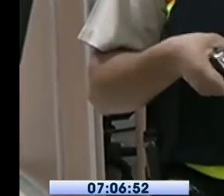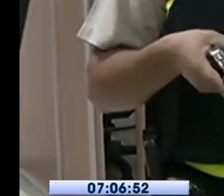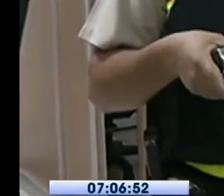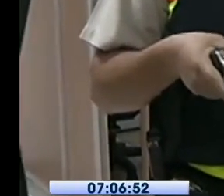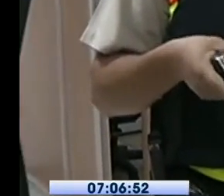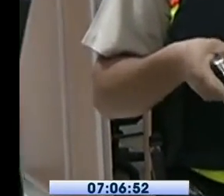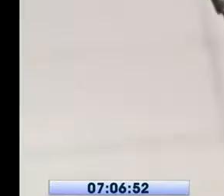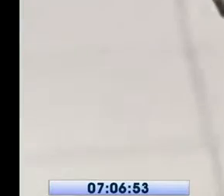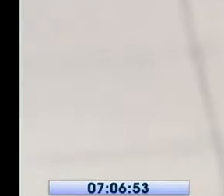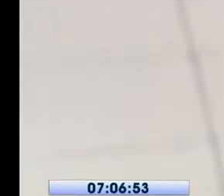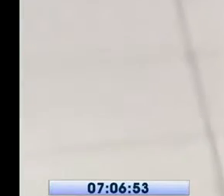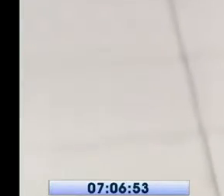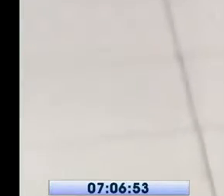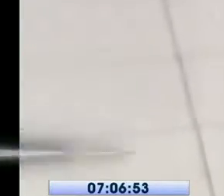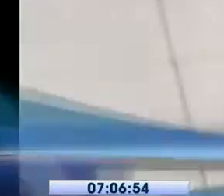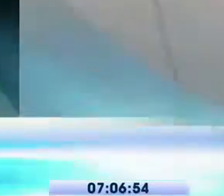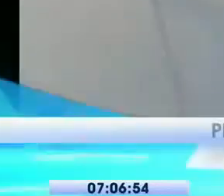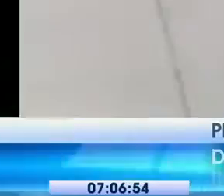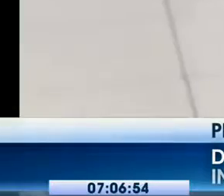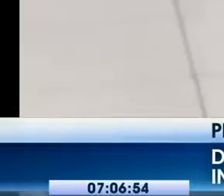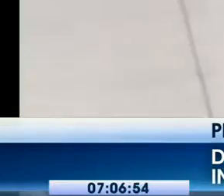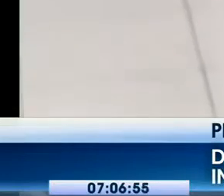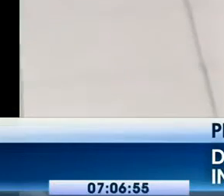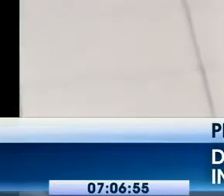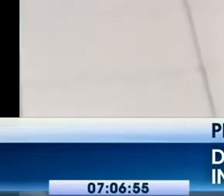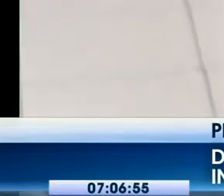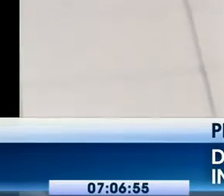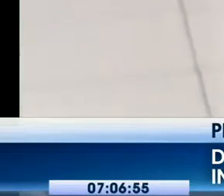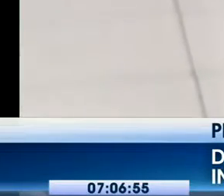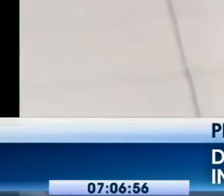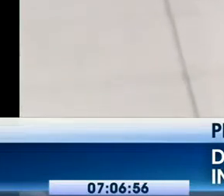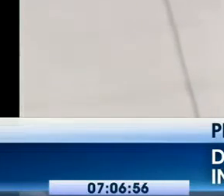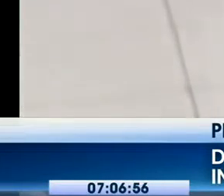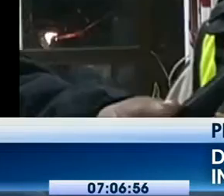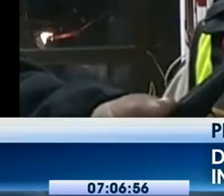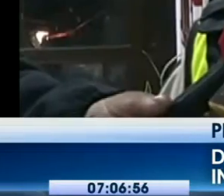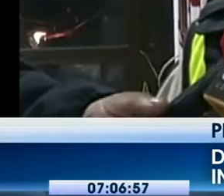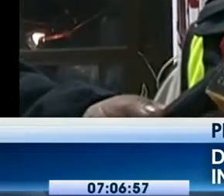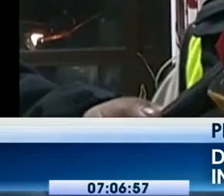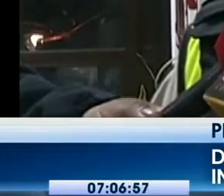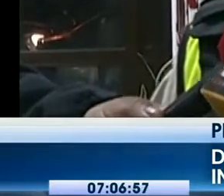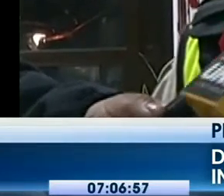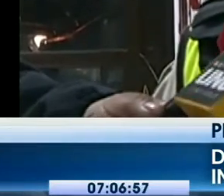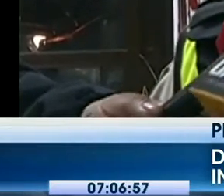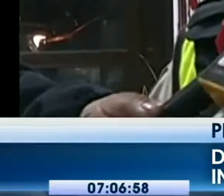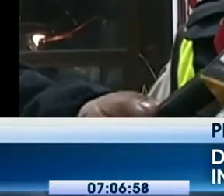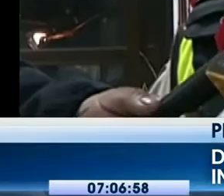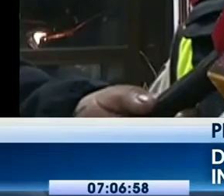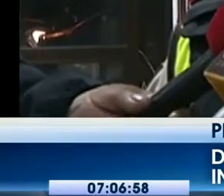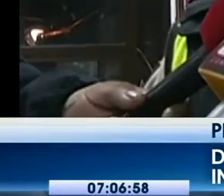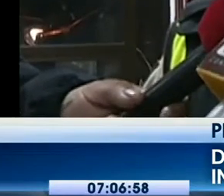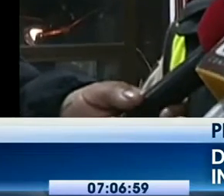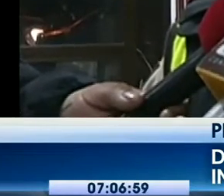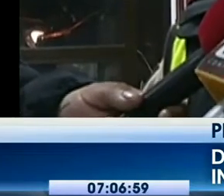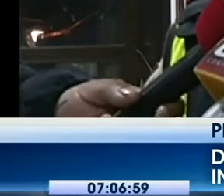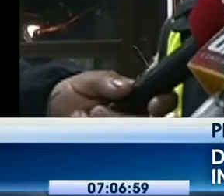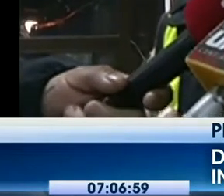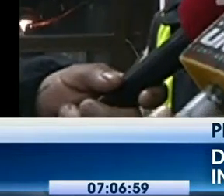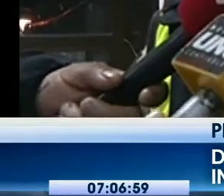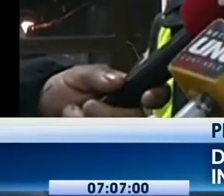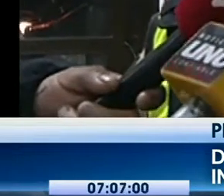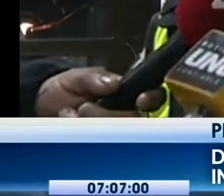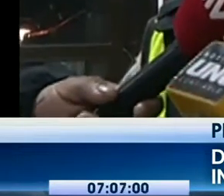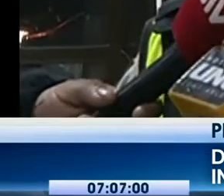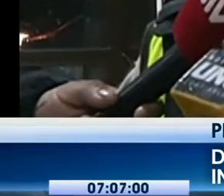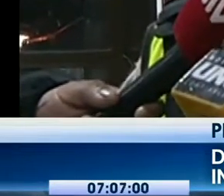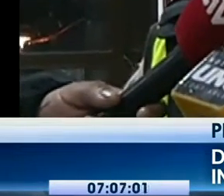motocicleta en la cual habrían intentado huir de la policía una motocicleta color